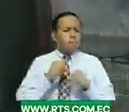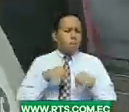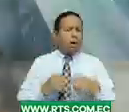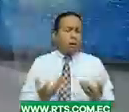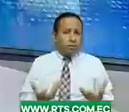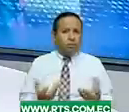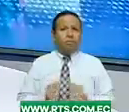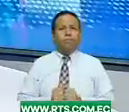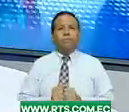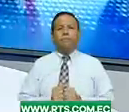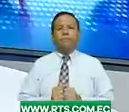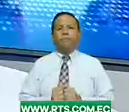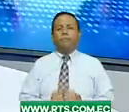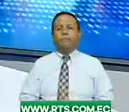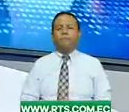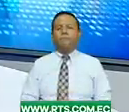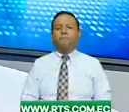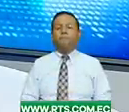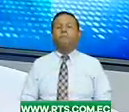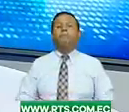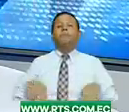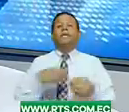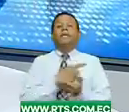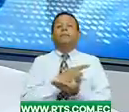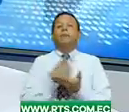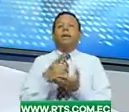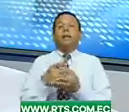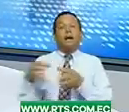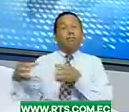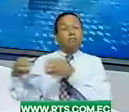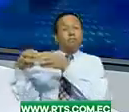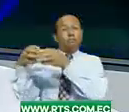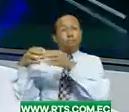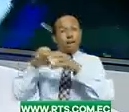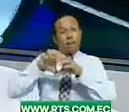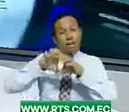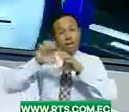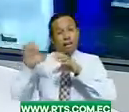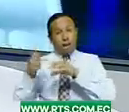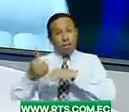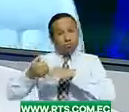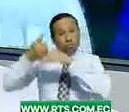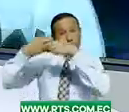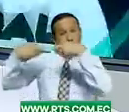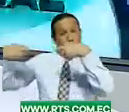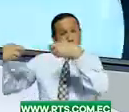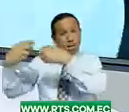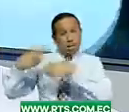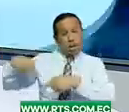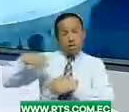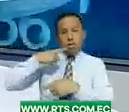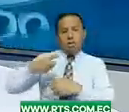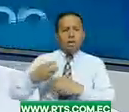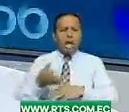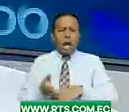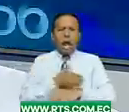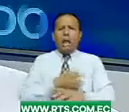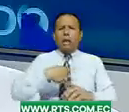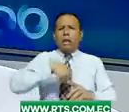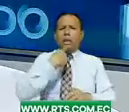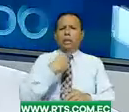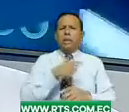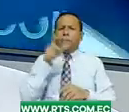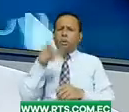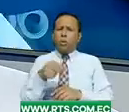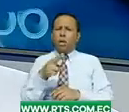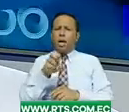se pronunciará sobre la apelación a la candidatura presidencial de Javier Hervás por la lista 33. Asimismo, el CNE